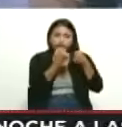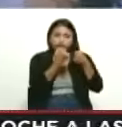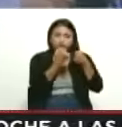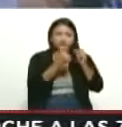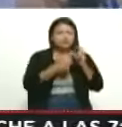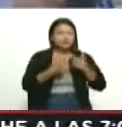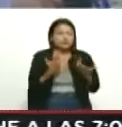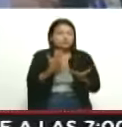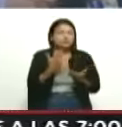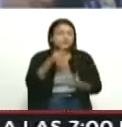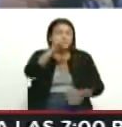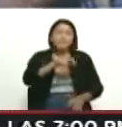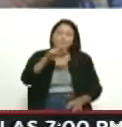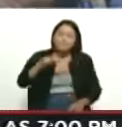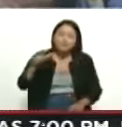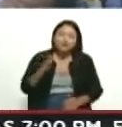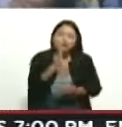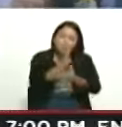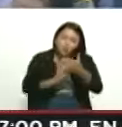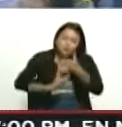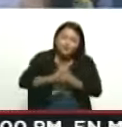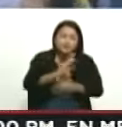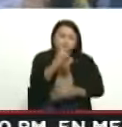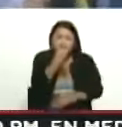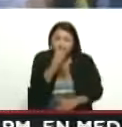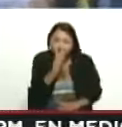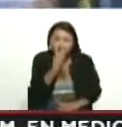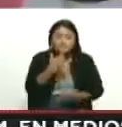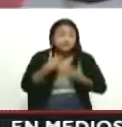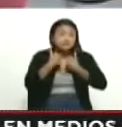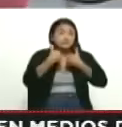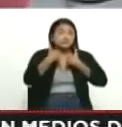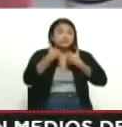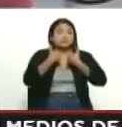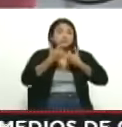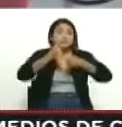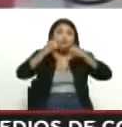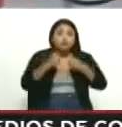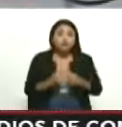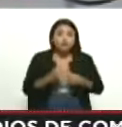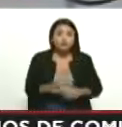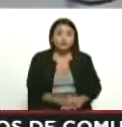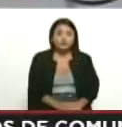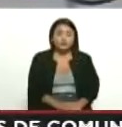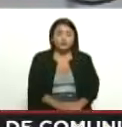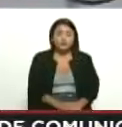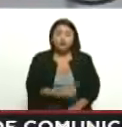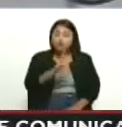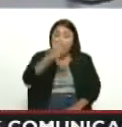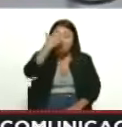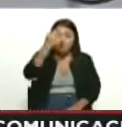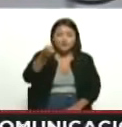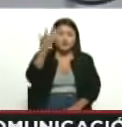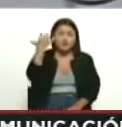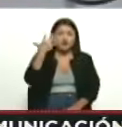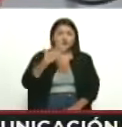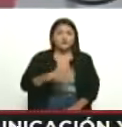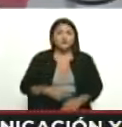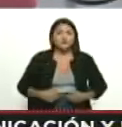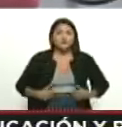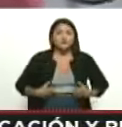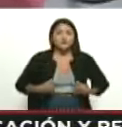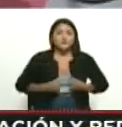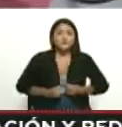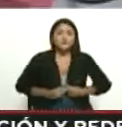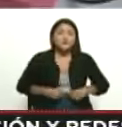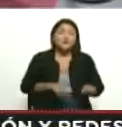más humilde es el pueblo que más sufre las sanciones. Porque a nadie debe olvidarse que de cada